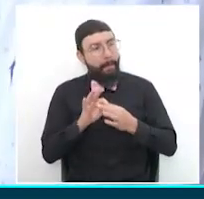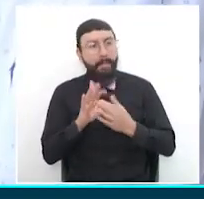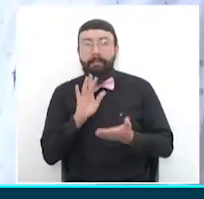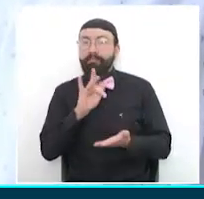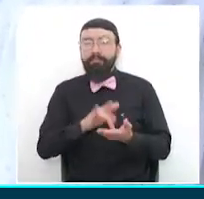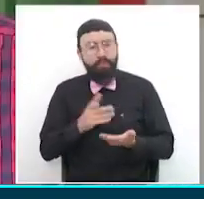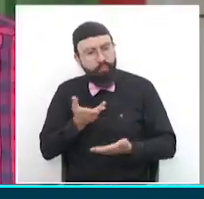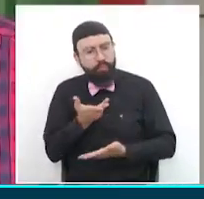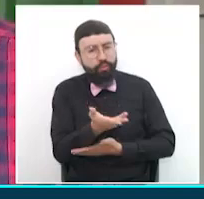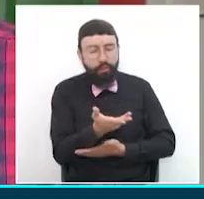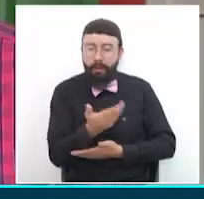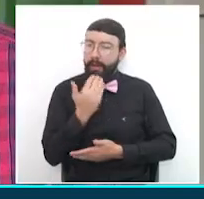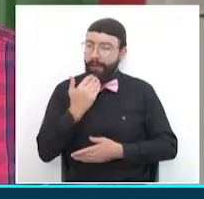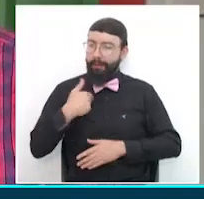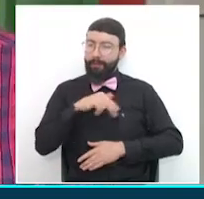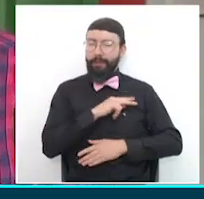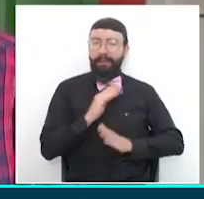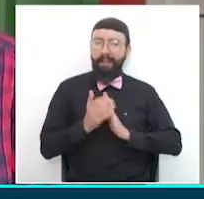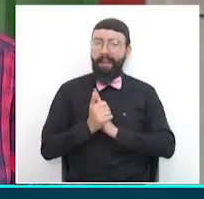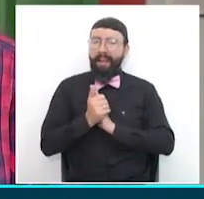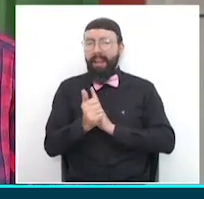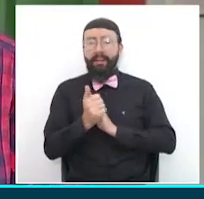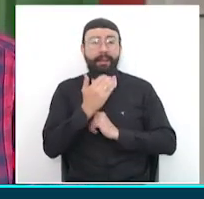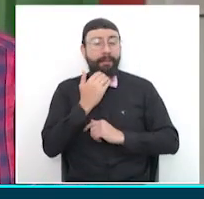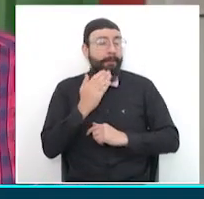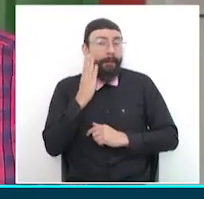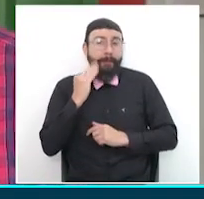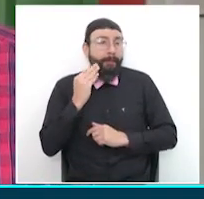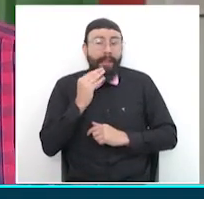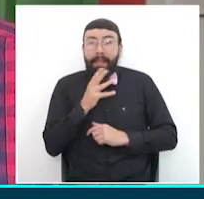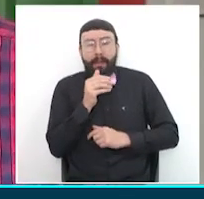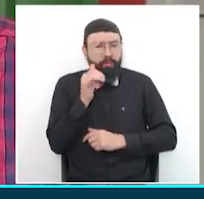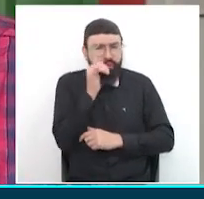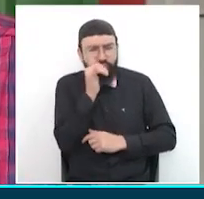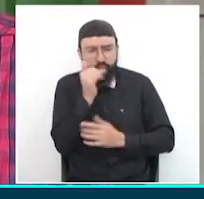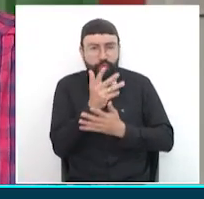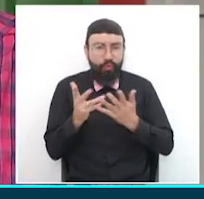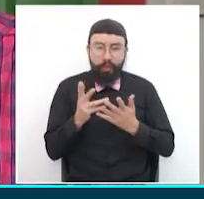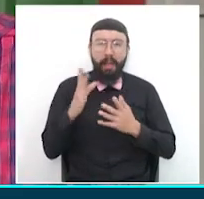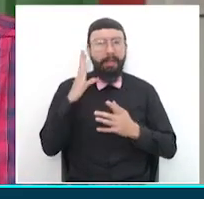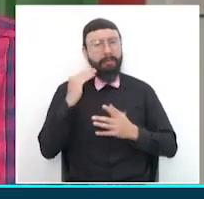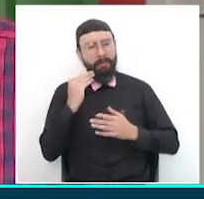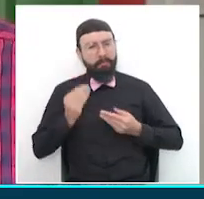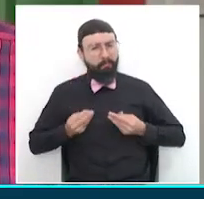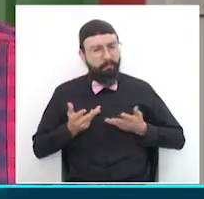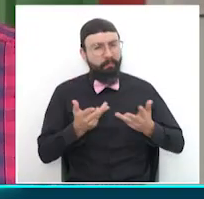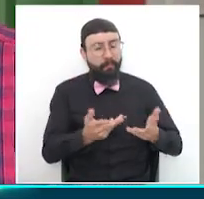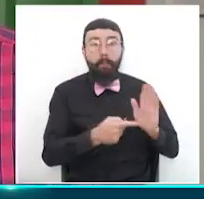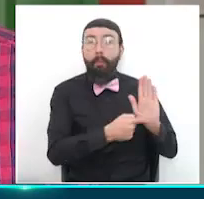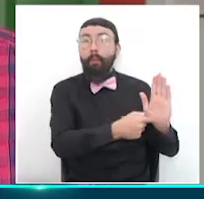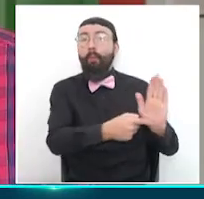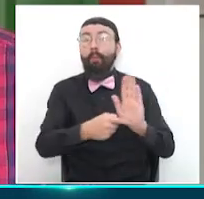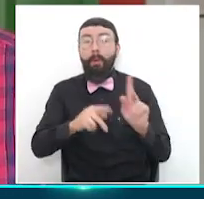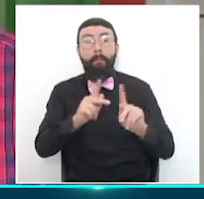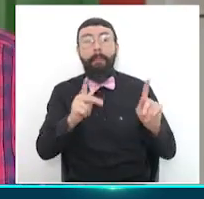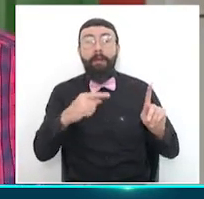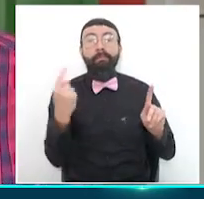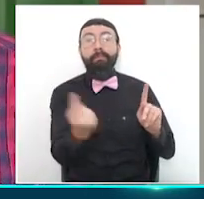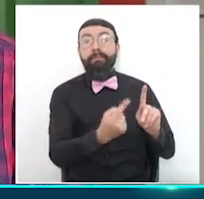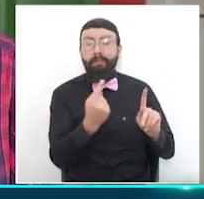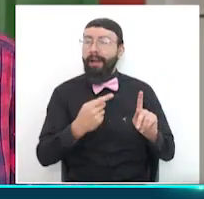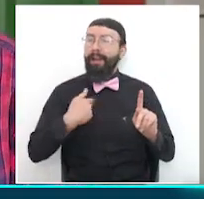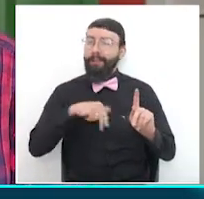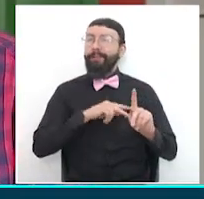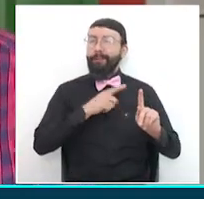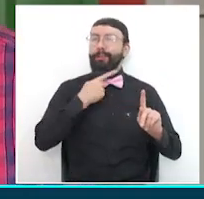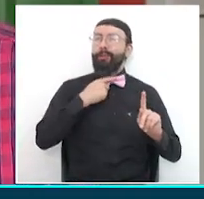pronto con nuestros talentos que sin experiencia hemos podido realizar y mostrarle a las demás personas lo que nos gusta